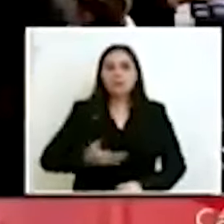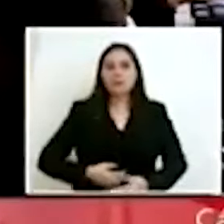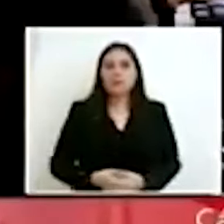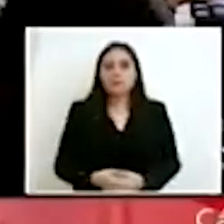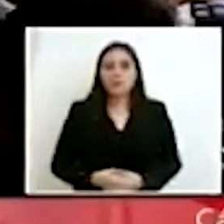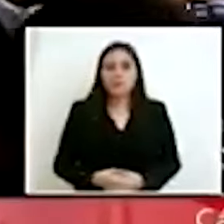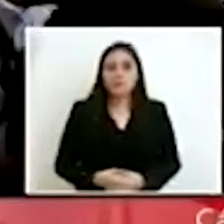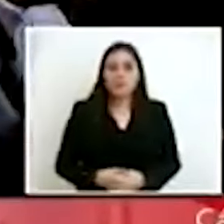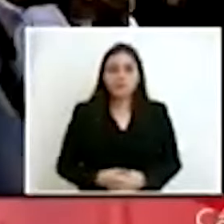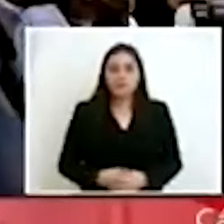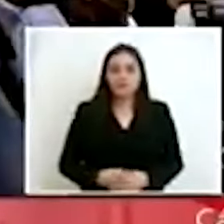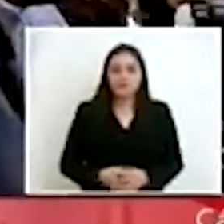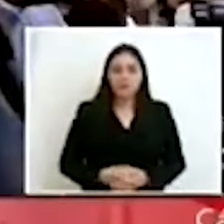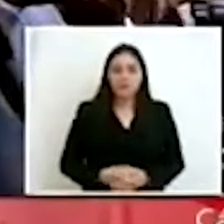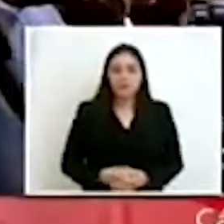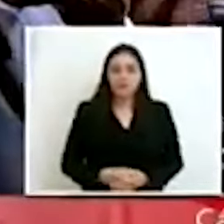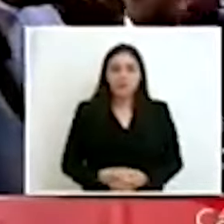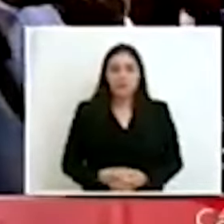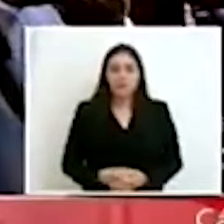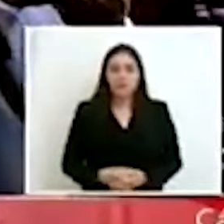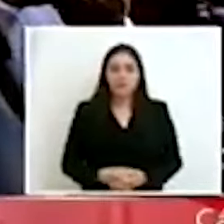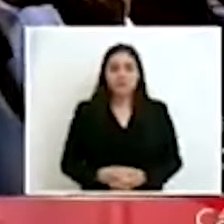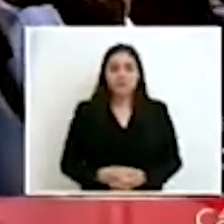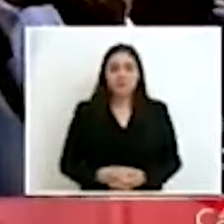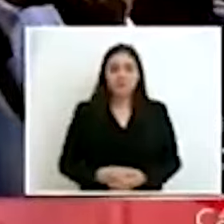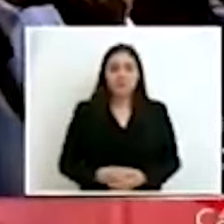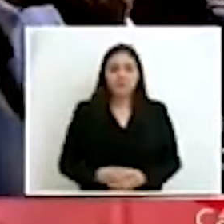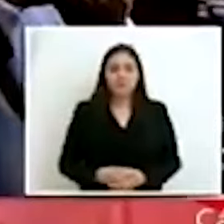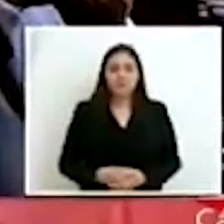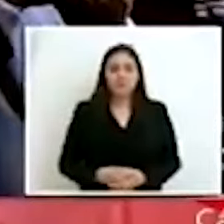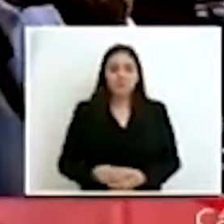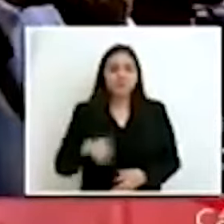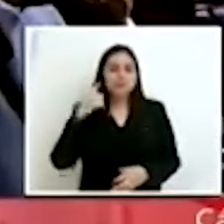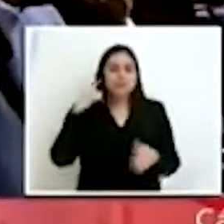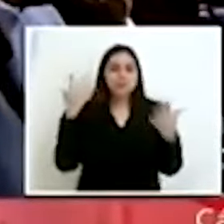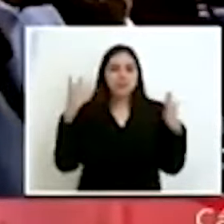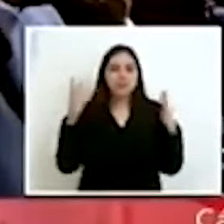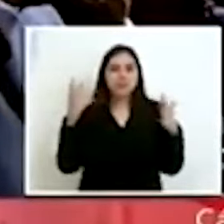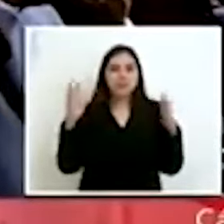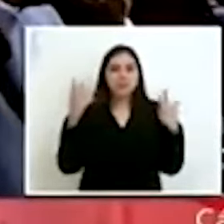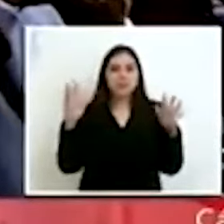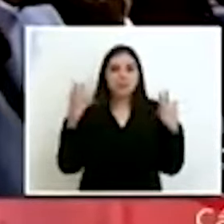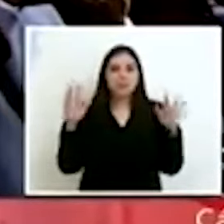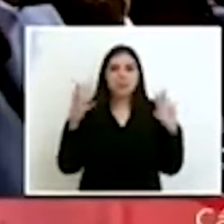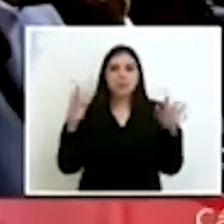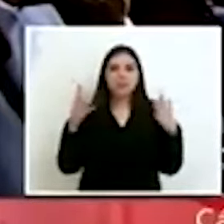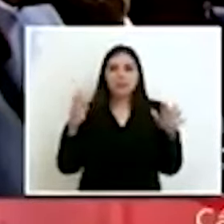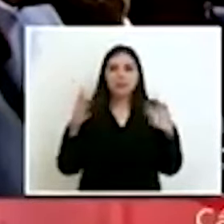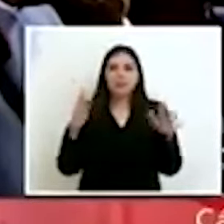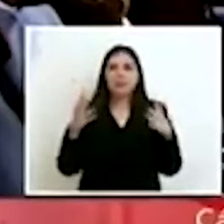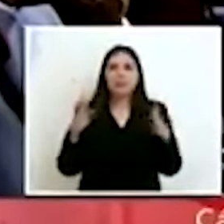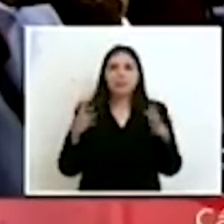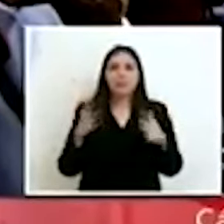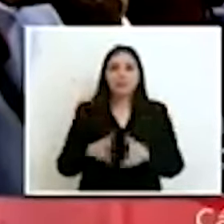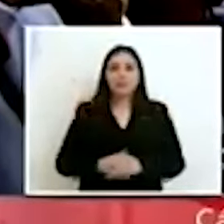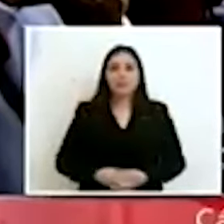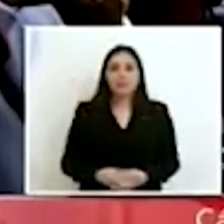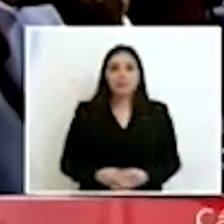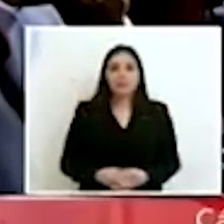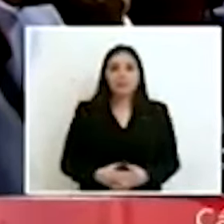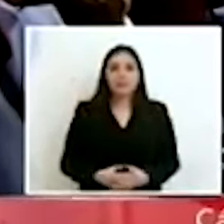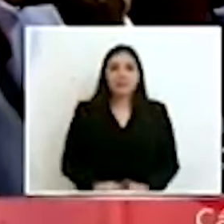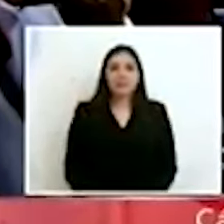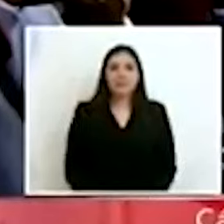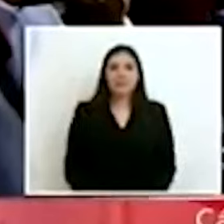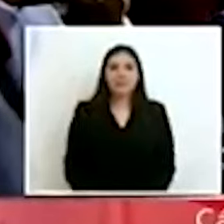la situación de la que había sido objeto. En todo caso, quien falta su palabra, quien miente, es